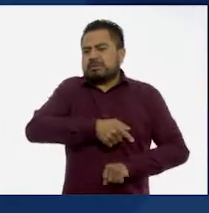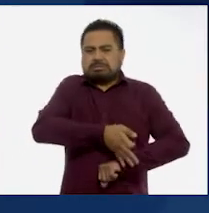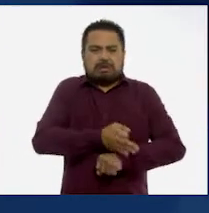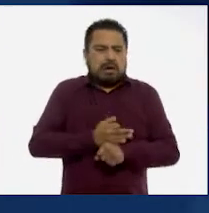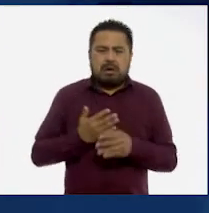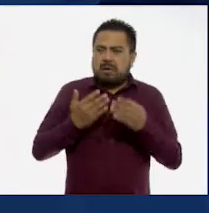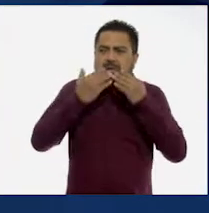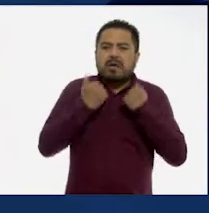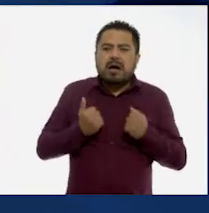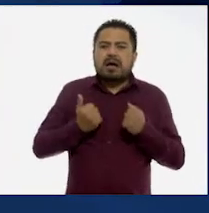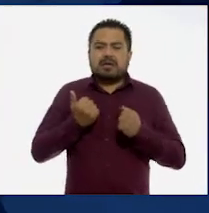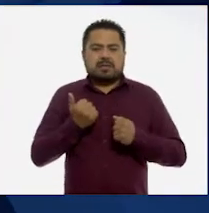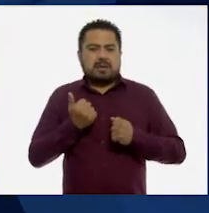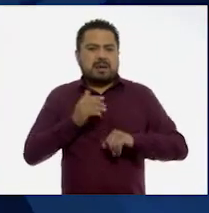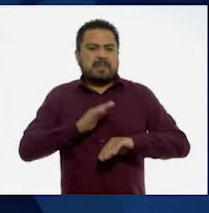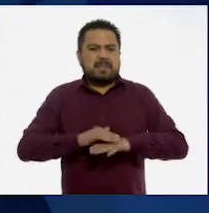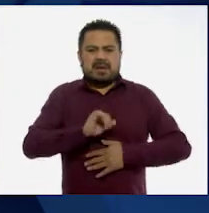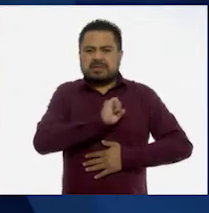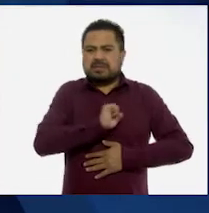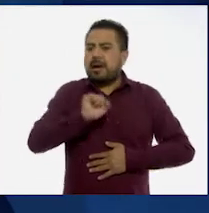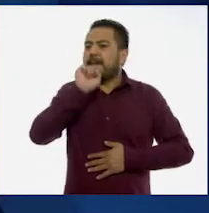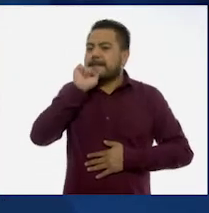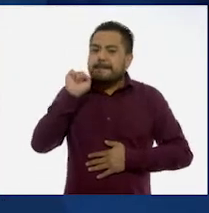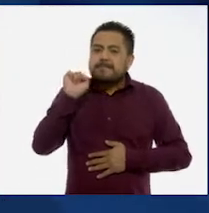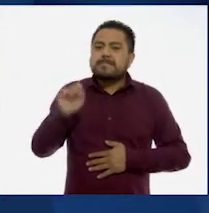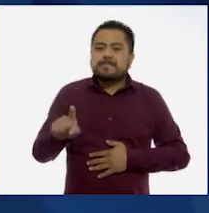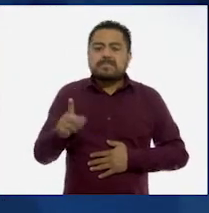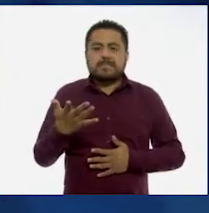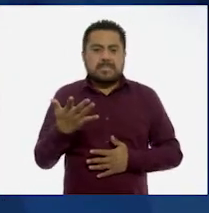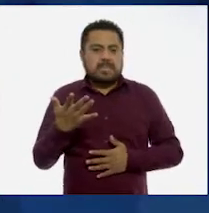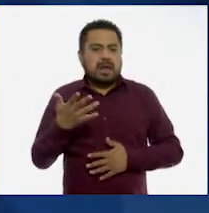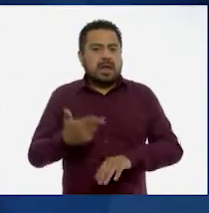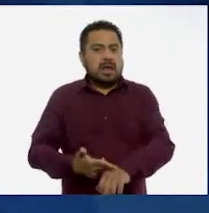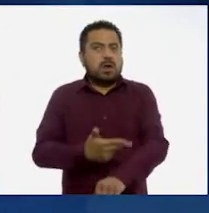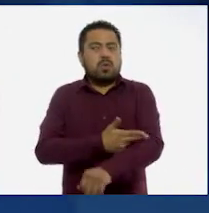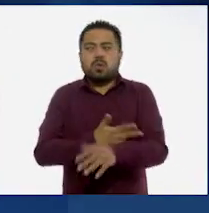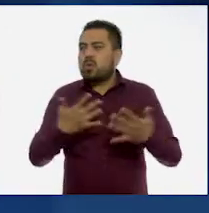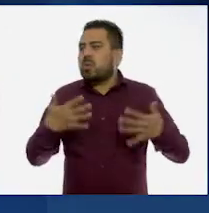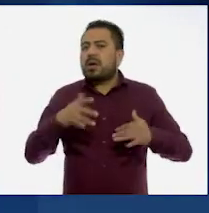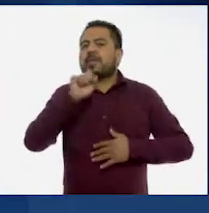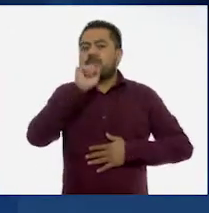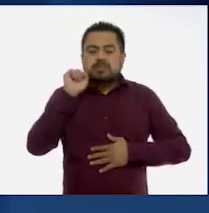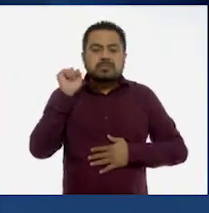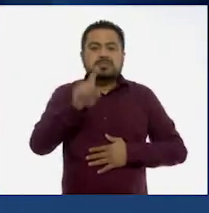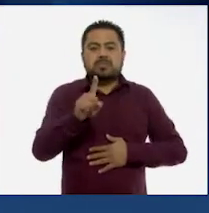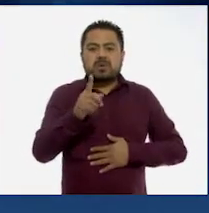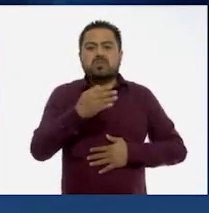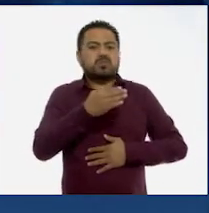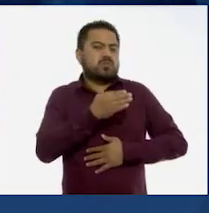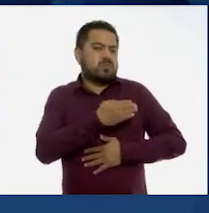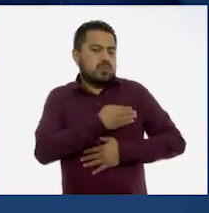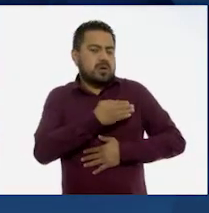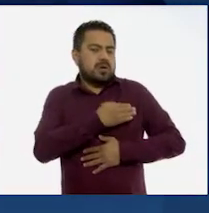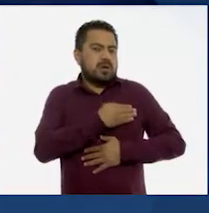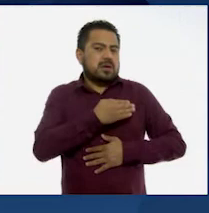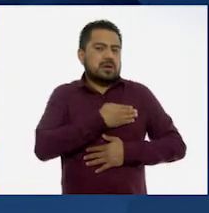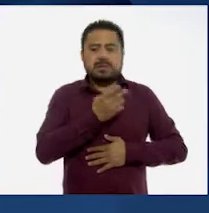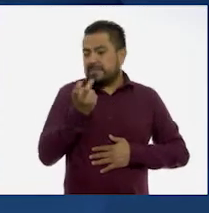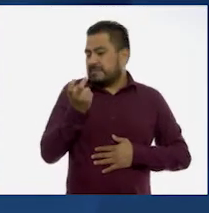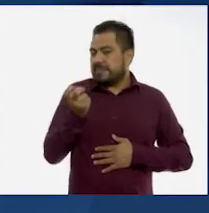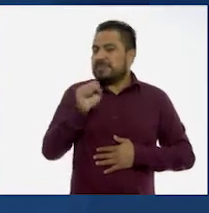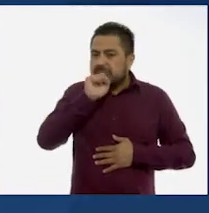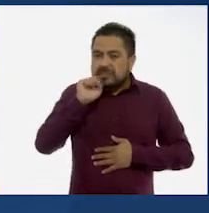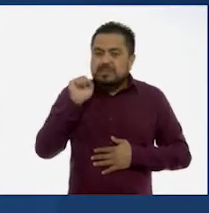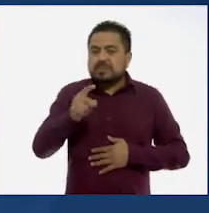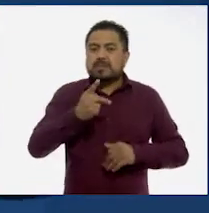chiste, protagonistas maléficos también, heroicos y también protagonistas que son buenos. Y exactamente lo